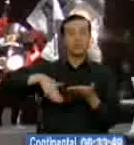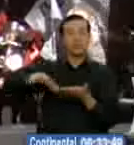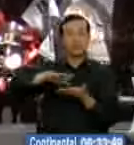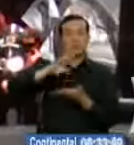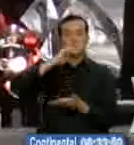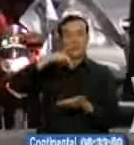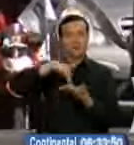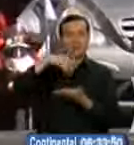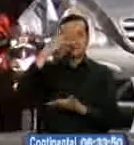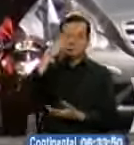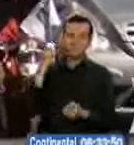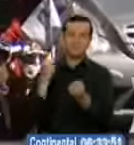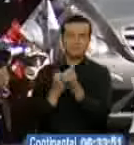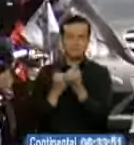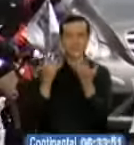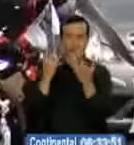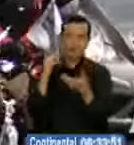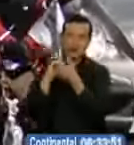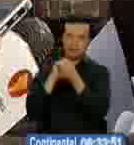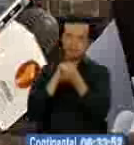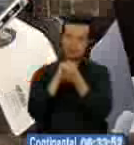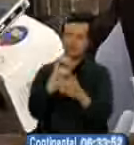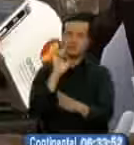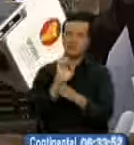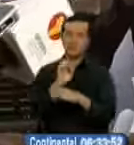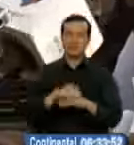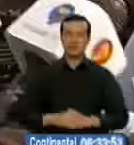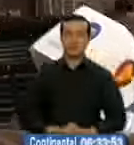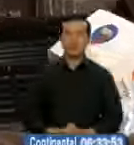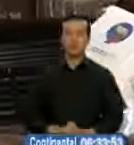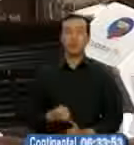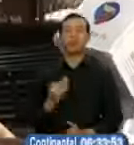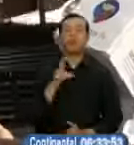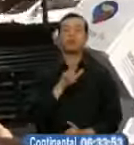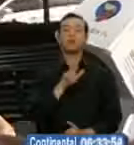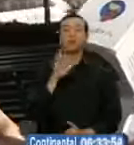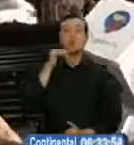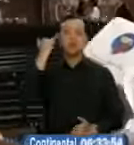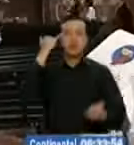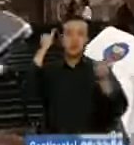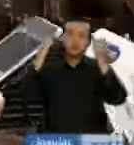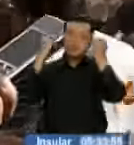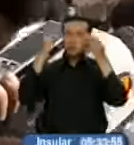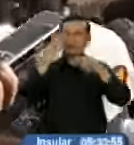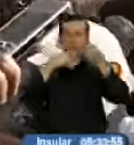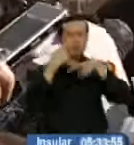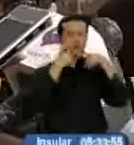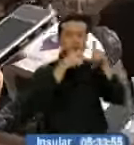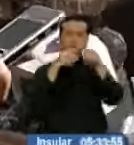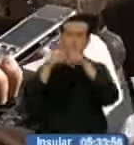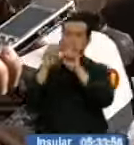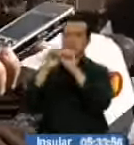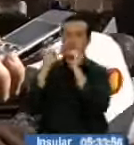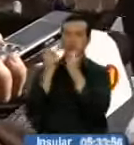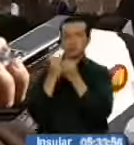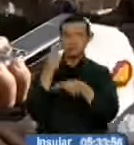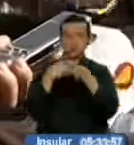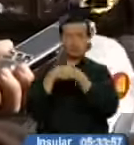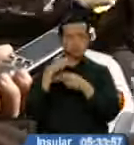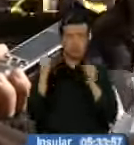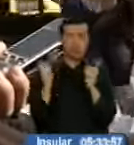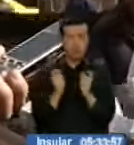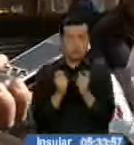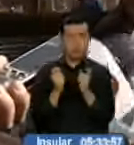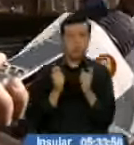y Esmeraldas, Somos Tus Manos, Ecuador. Son alrededor de 35 emprendimientos de diversas organizaciones y actores de la economía